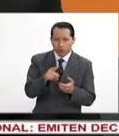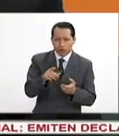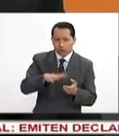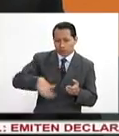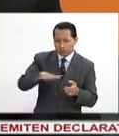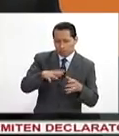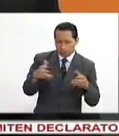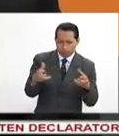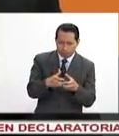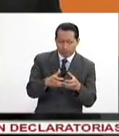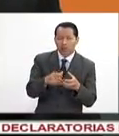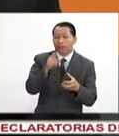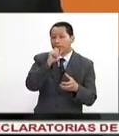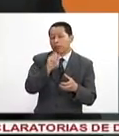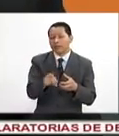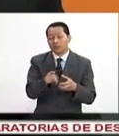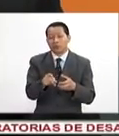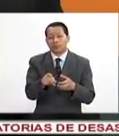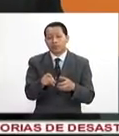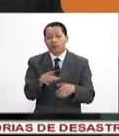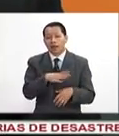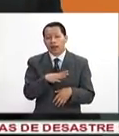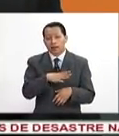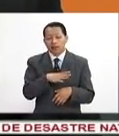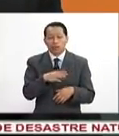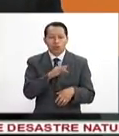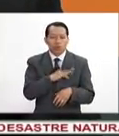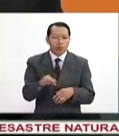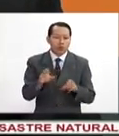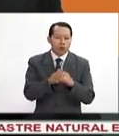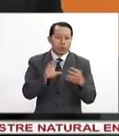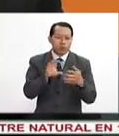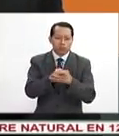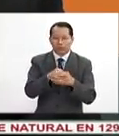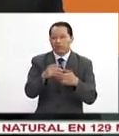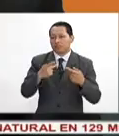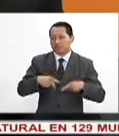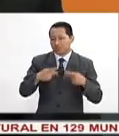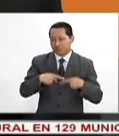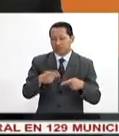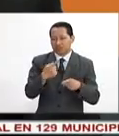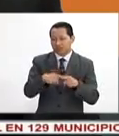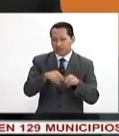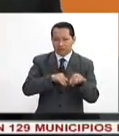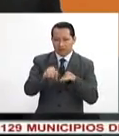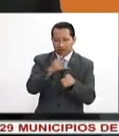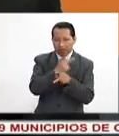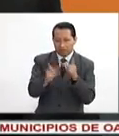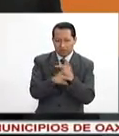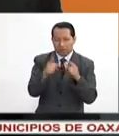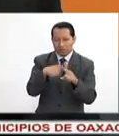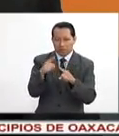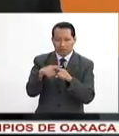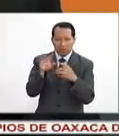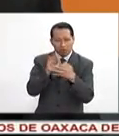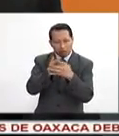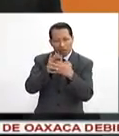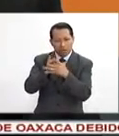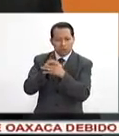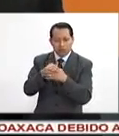difusión, divulgación y acercamiento con los productores a través de nuestros organismos